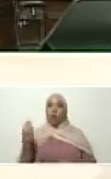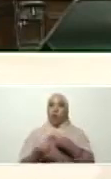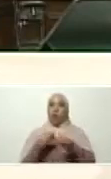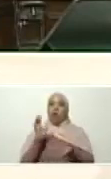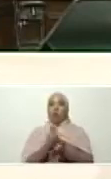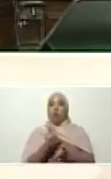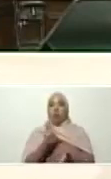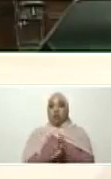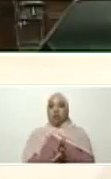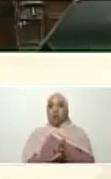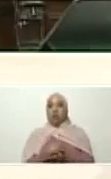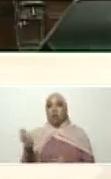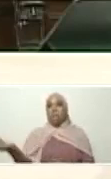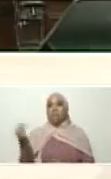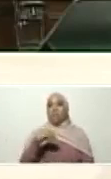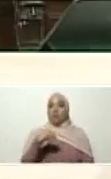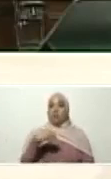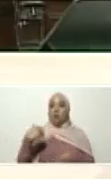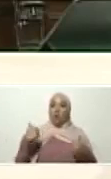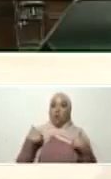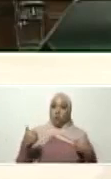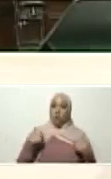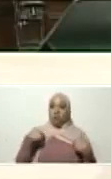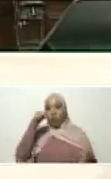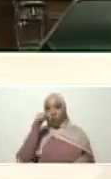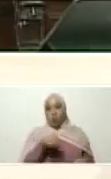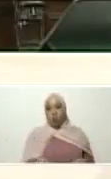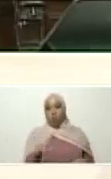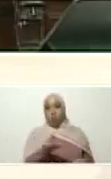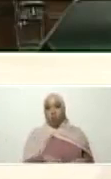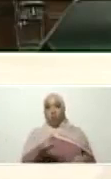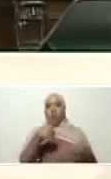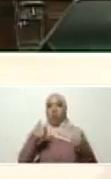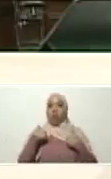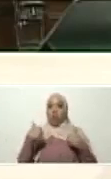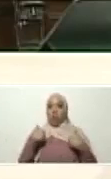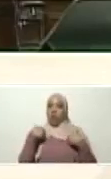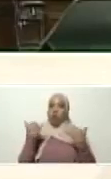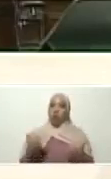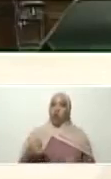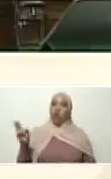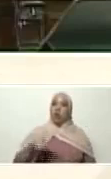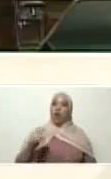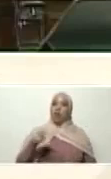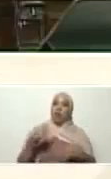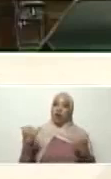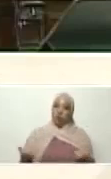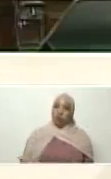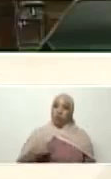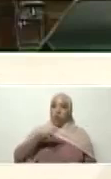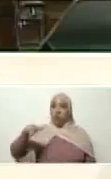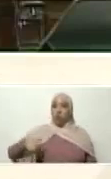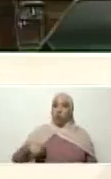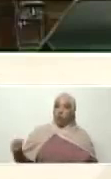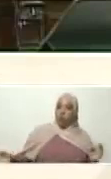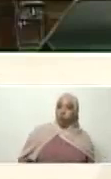un esfuerzo de masas, es un esfuerzo de pueblo, es un esfuerzo que ahora debe retomar nuevo